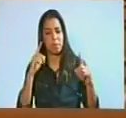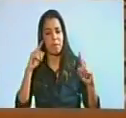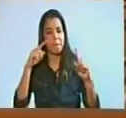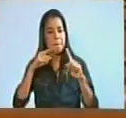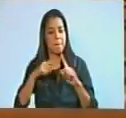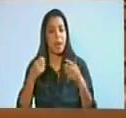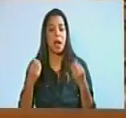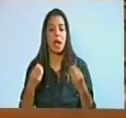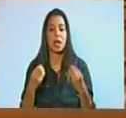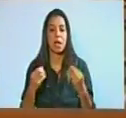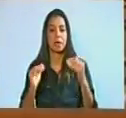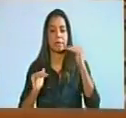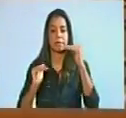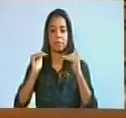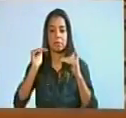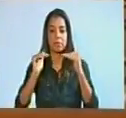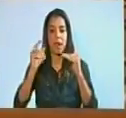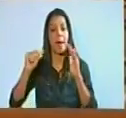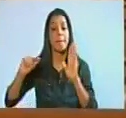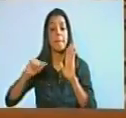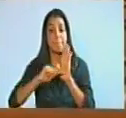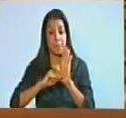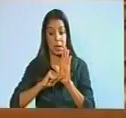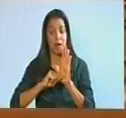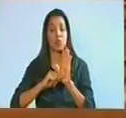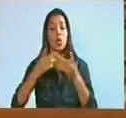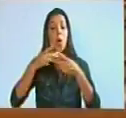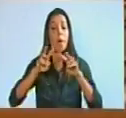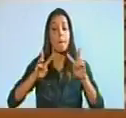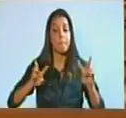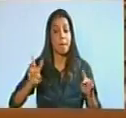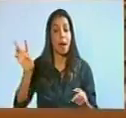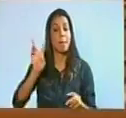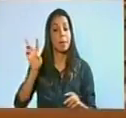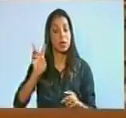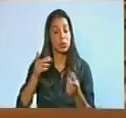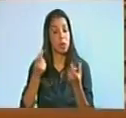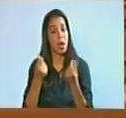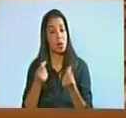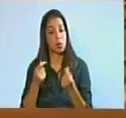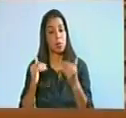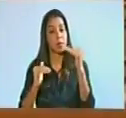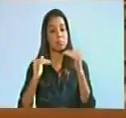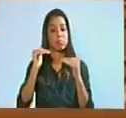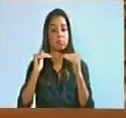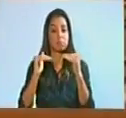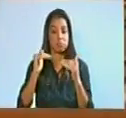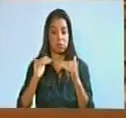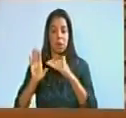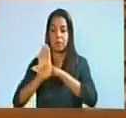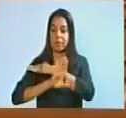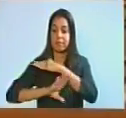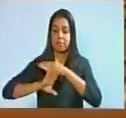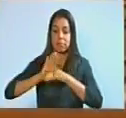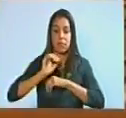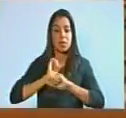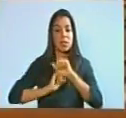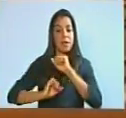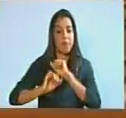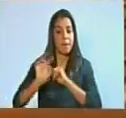la estabilidad de los precios, la paz económica y la defensa integral de la nación. Es